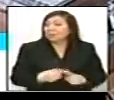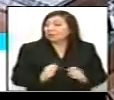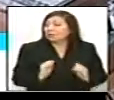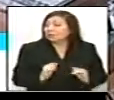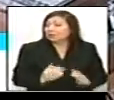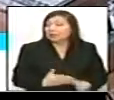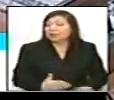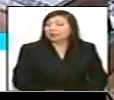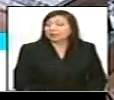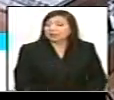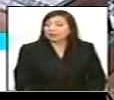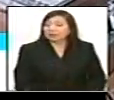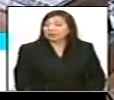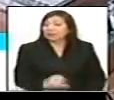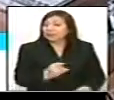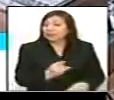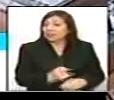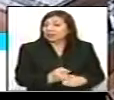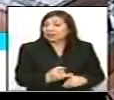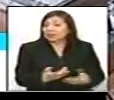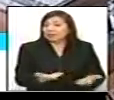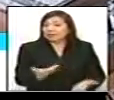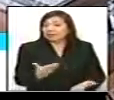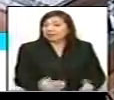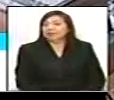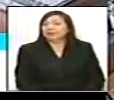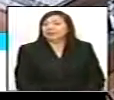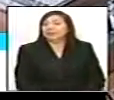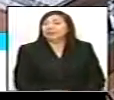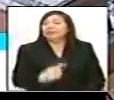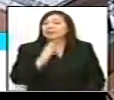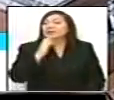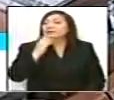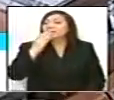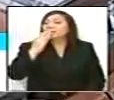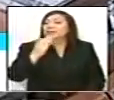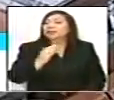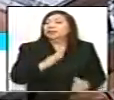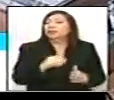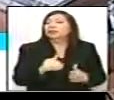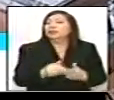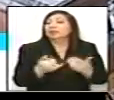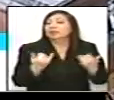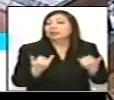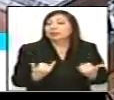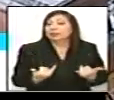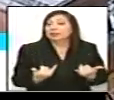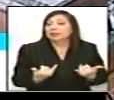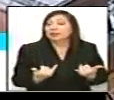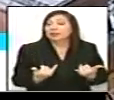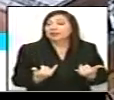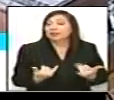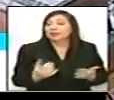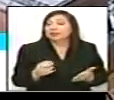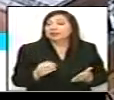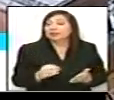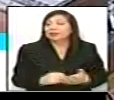la que no estamos en contra, sino es que debamos ser sinceros. Y todo esto se debería plasmar,